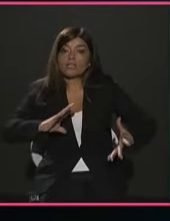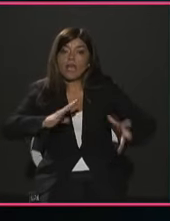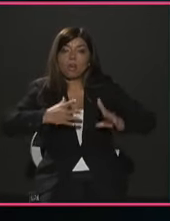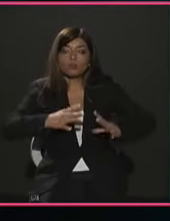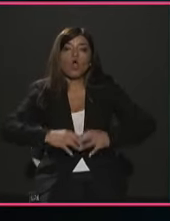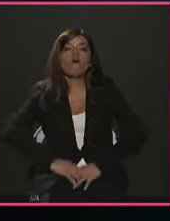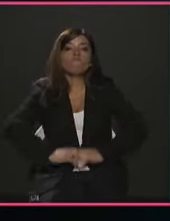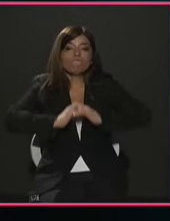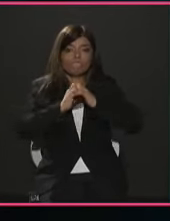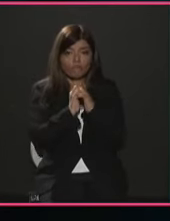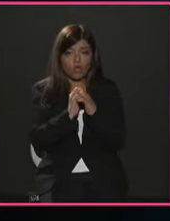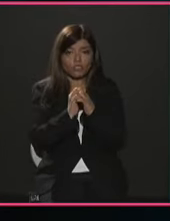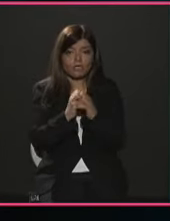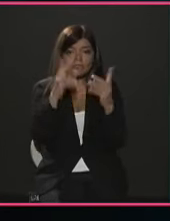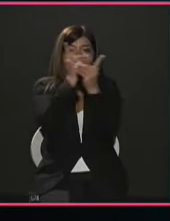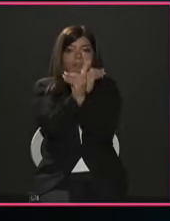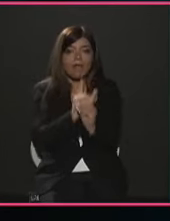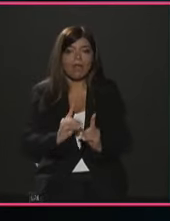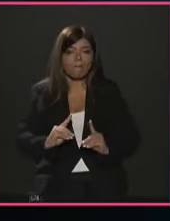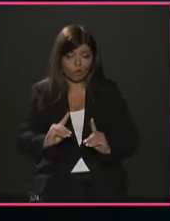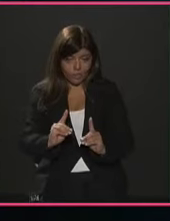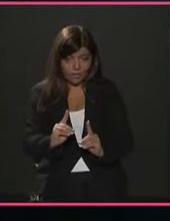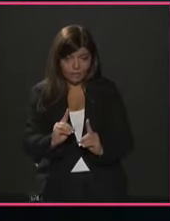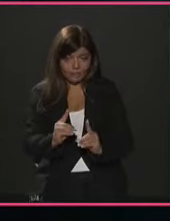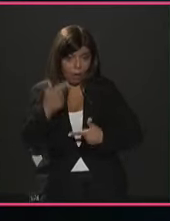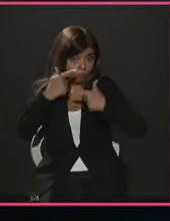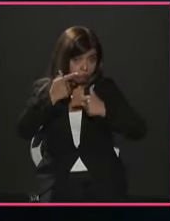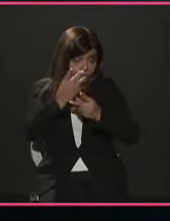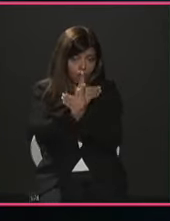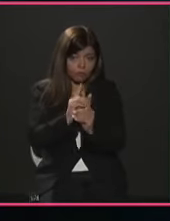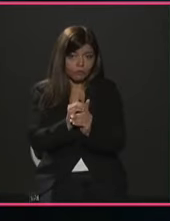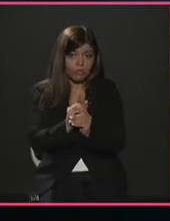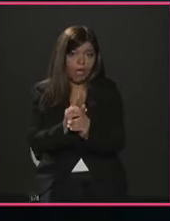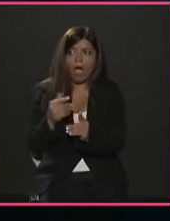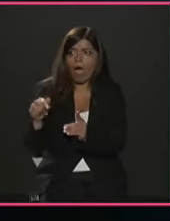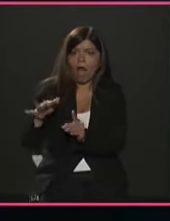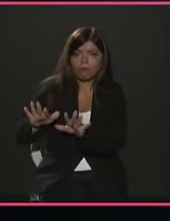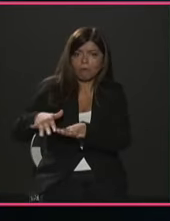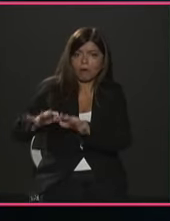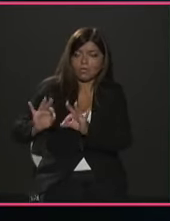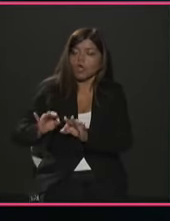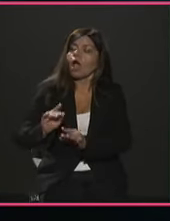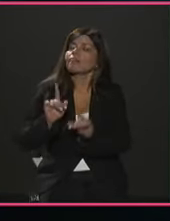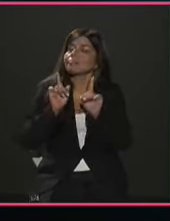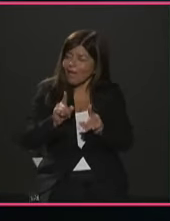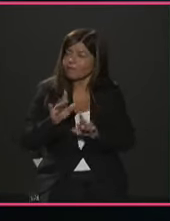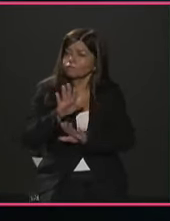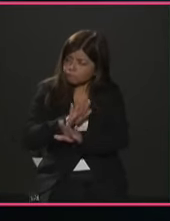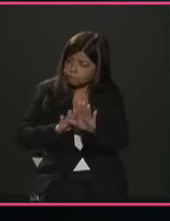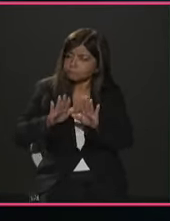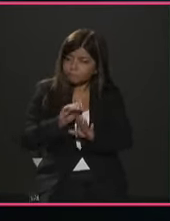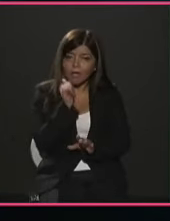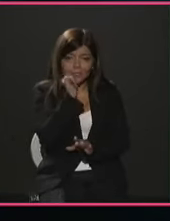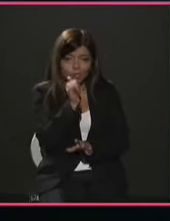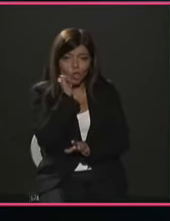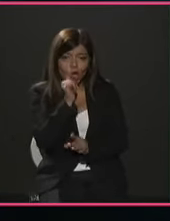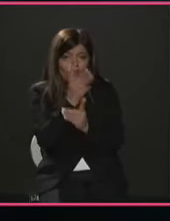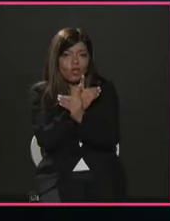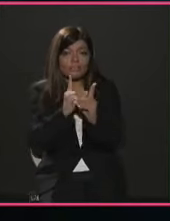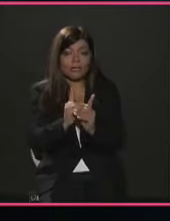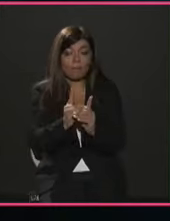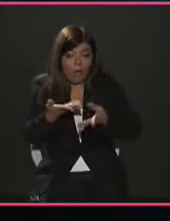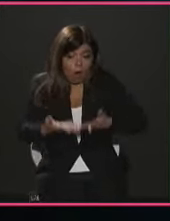es el fortalecimiento de la Democracia la democracia no tenemos que darla por sentado tenemos que cuidarla todos los días y ante los